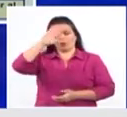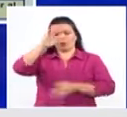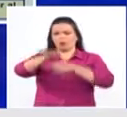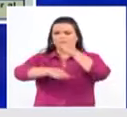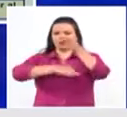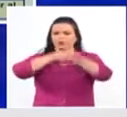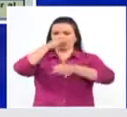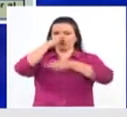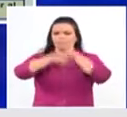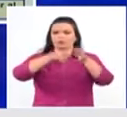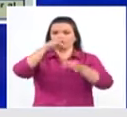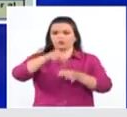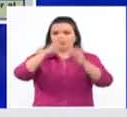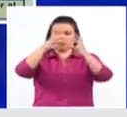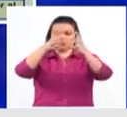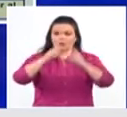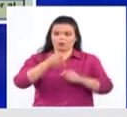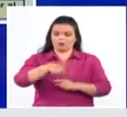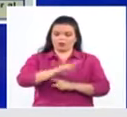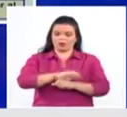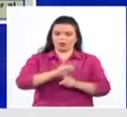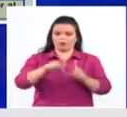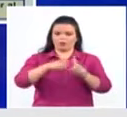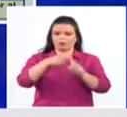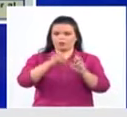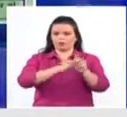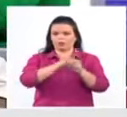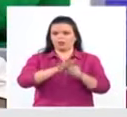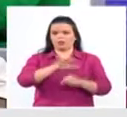diagnóstico ayer, de los